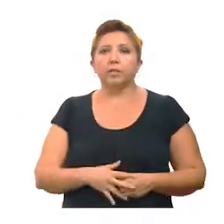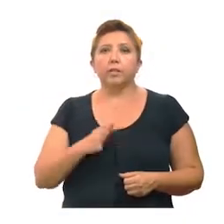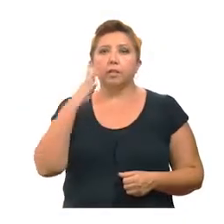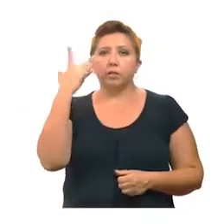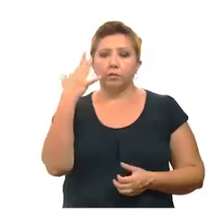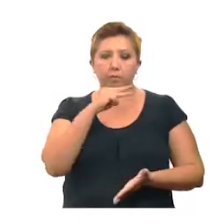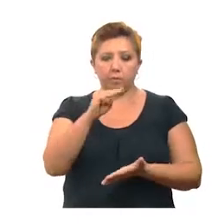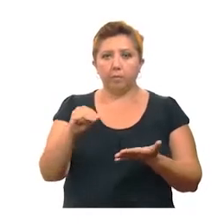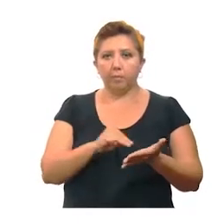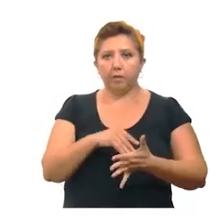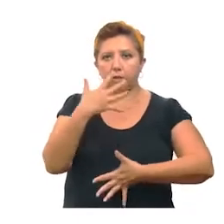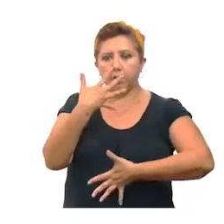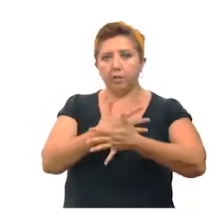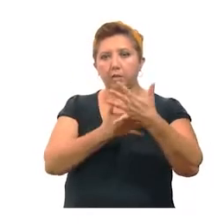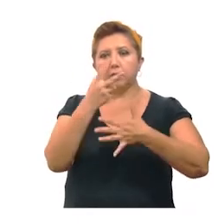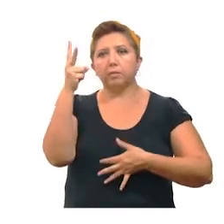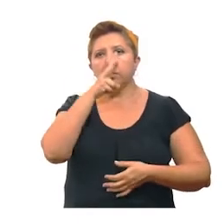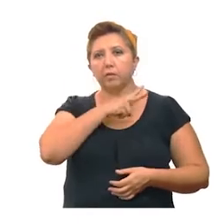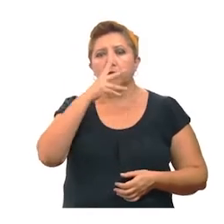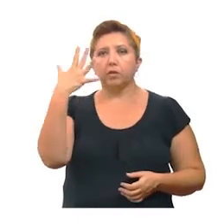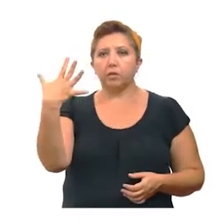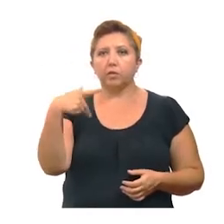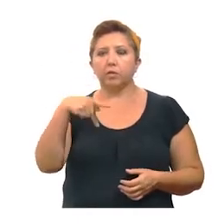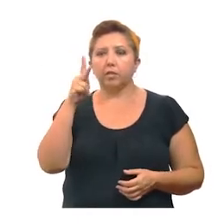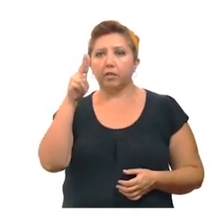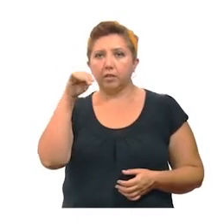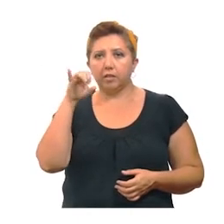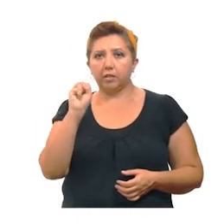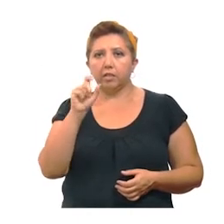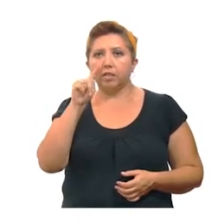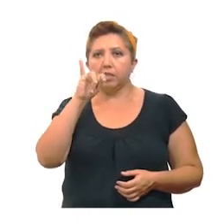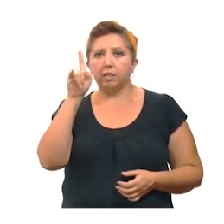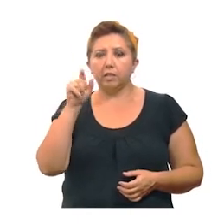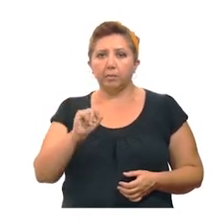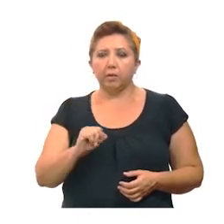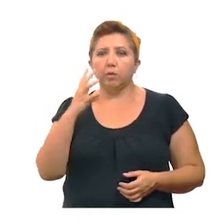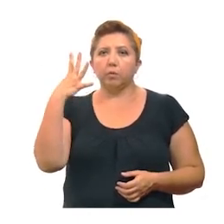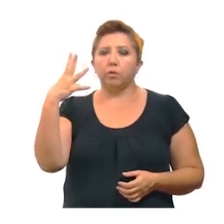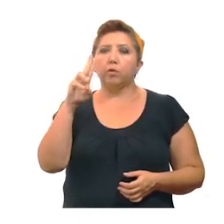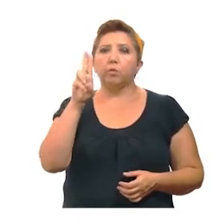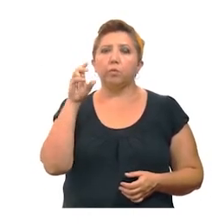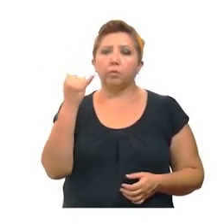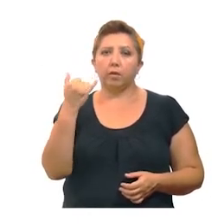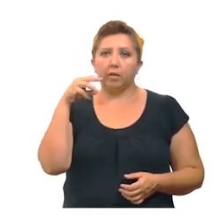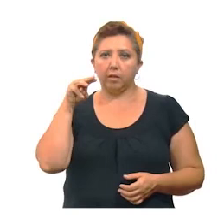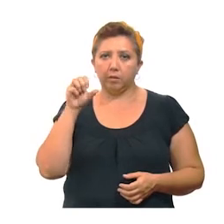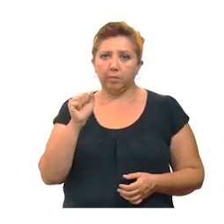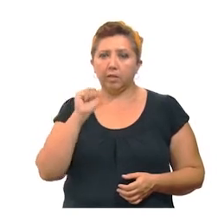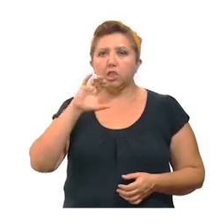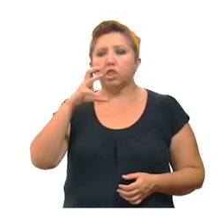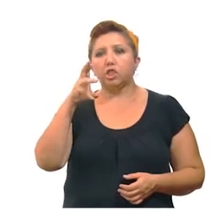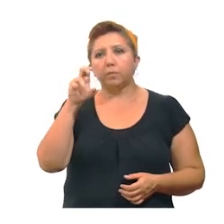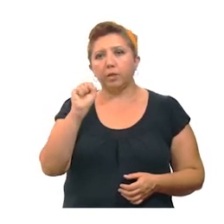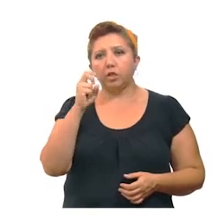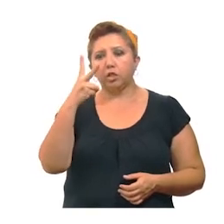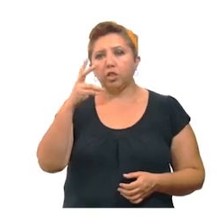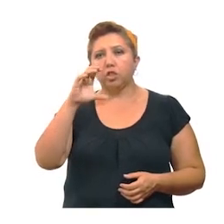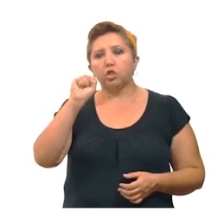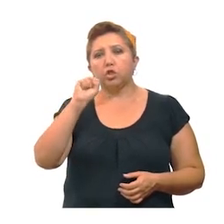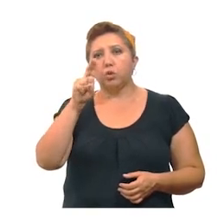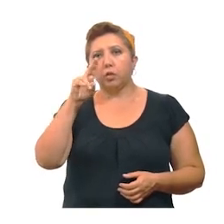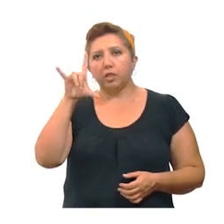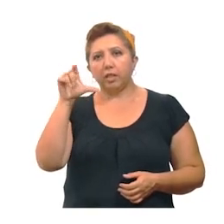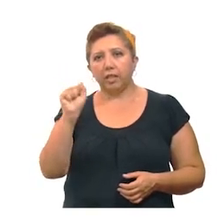50 en Mérida, 15 en Valladolid, 5 en Canacín y en Tizimín, 4 en Guayma, 3 en Chichimilá, 2 en Chemash, Suquilá